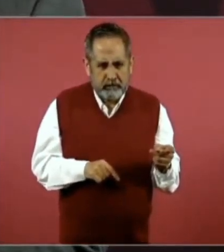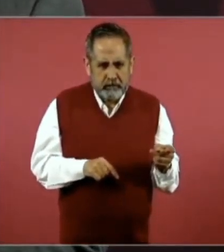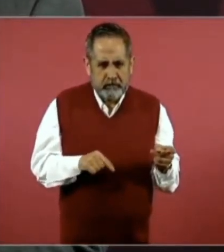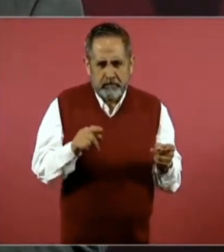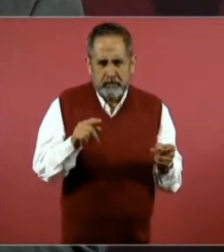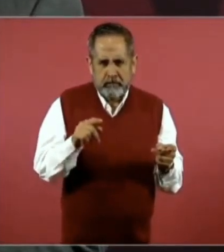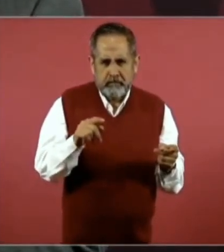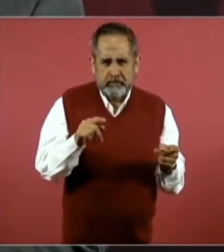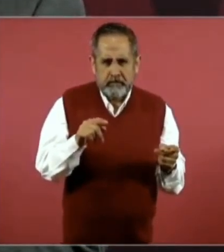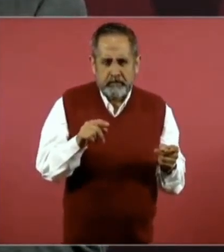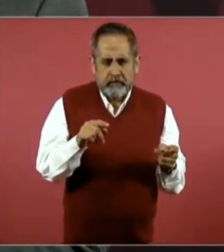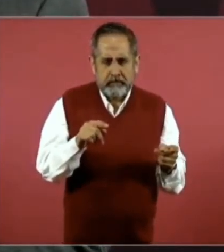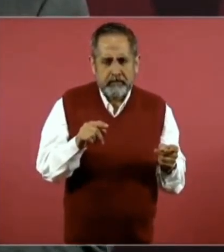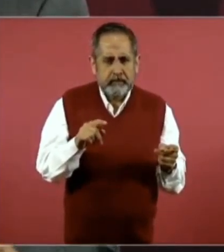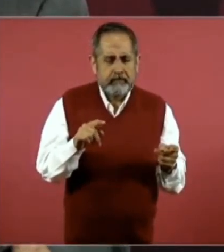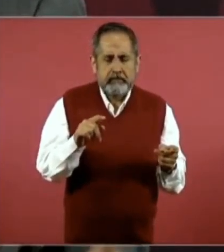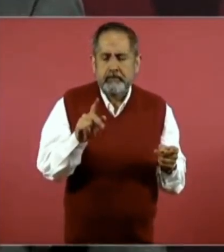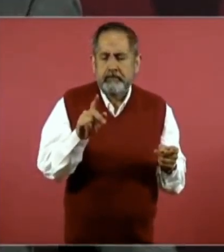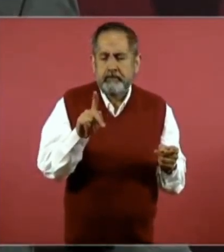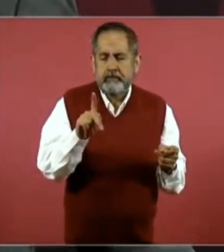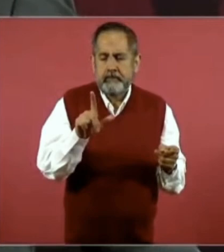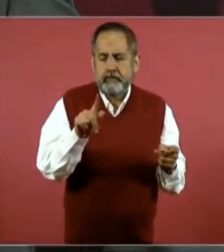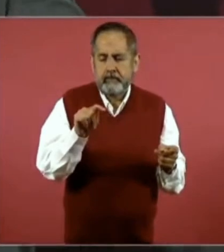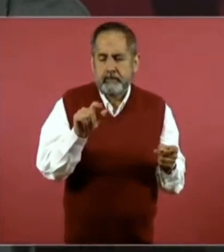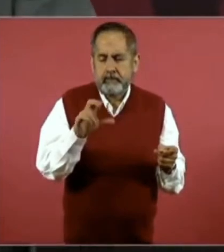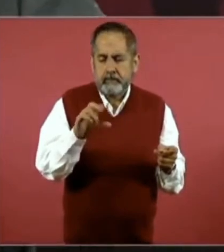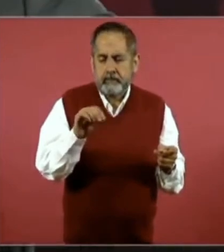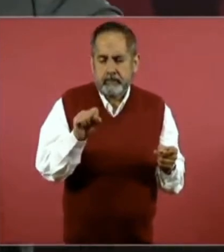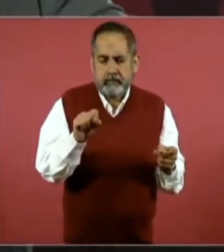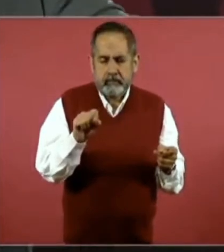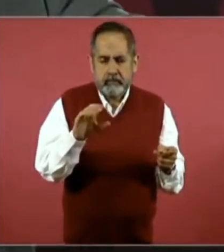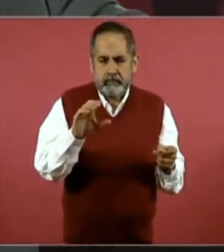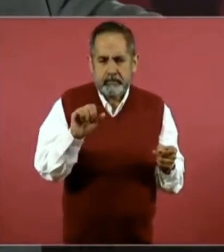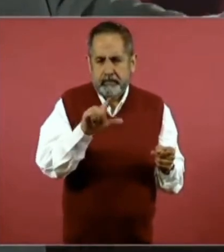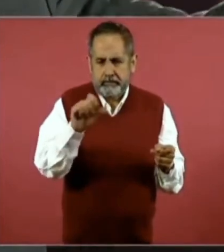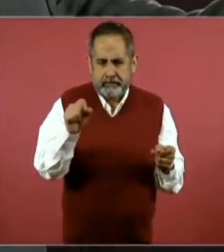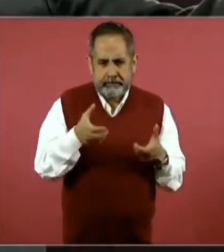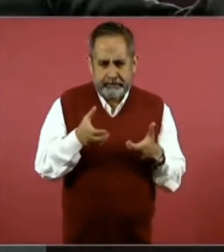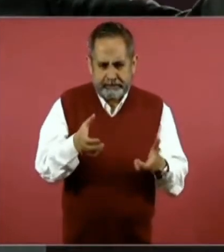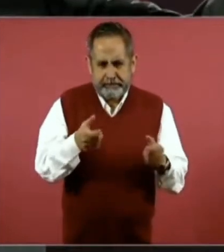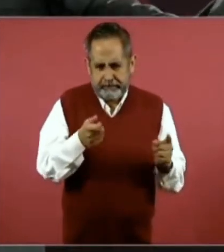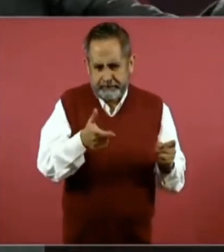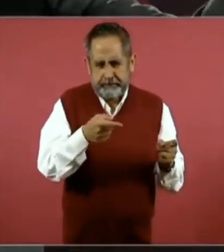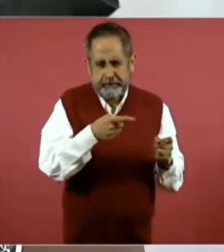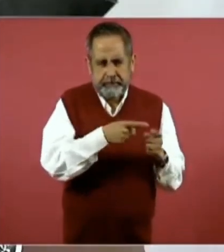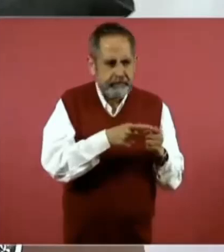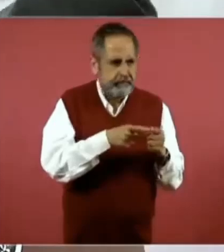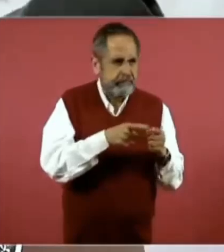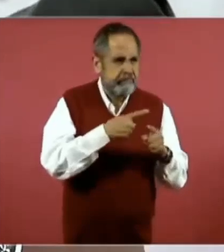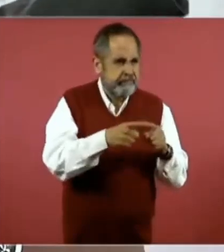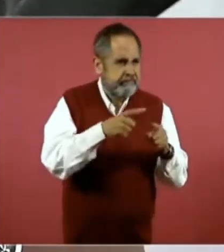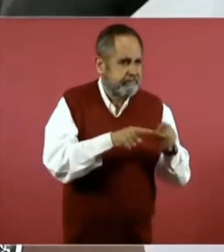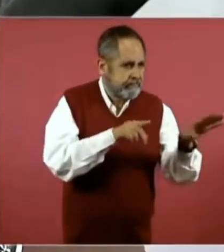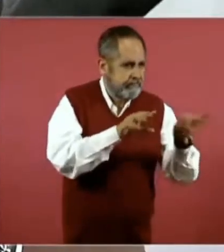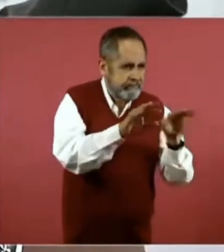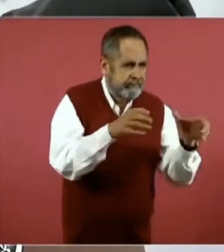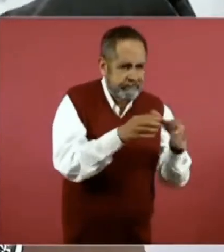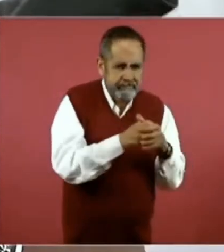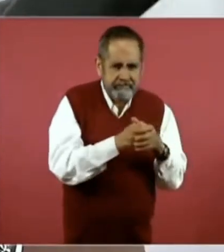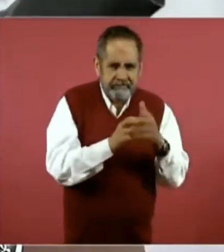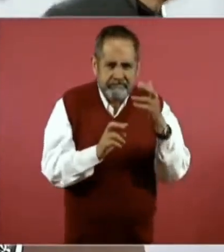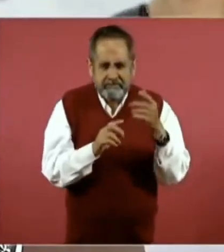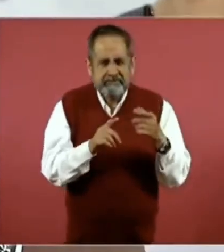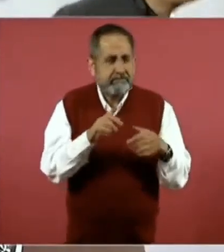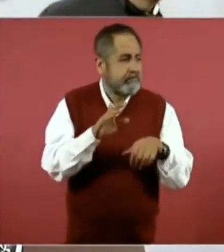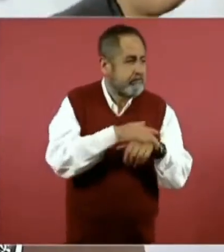Plutarco Elías Calles, es para reagrupar a todos los partidos que quedaron después del